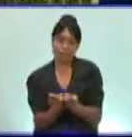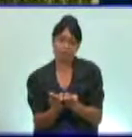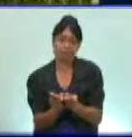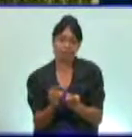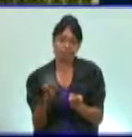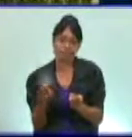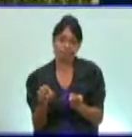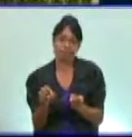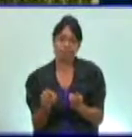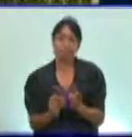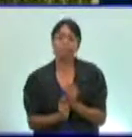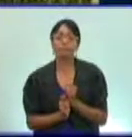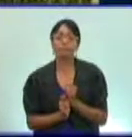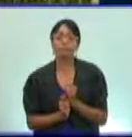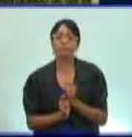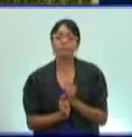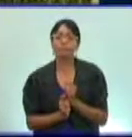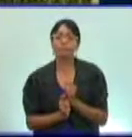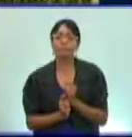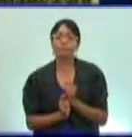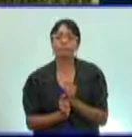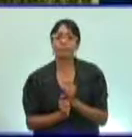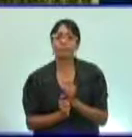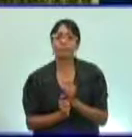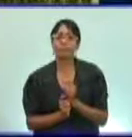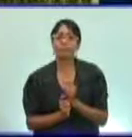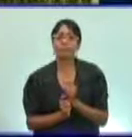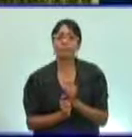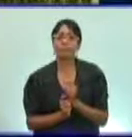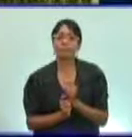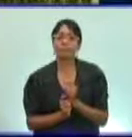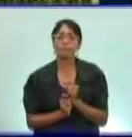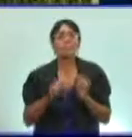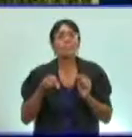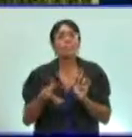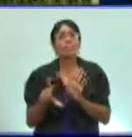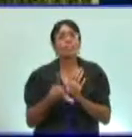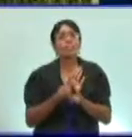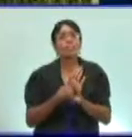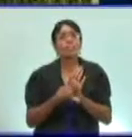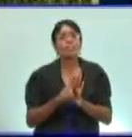destacar cómo se ponen de manifiesto estas